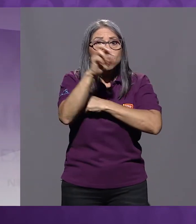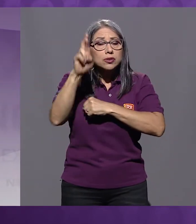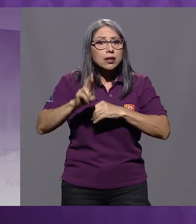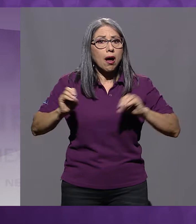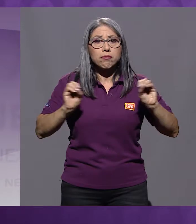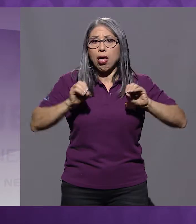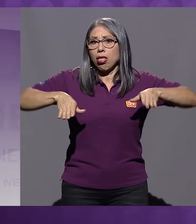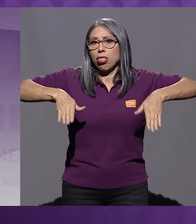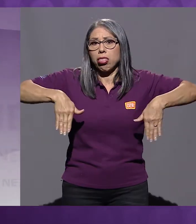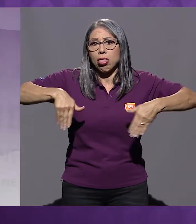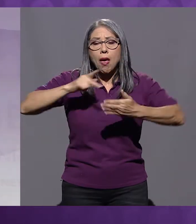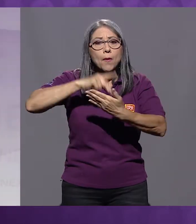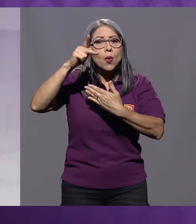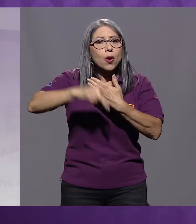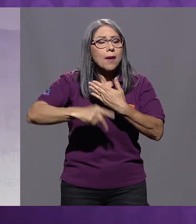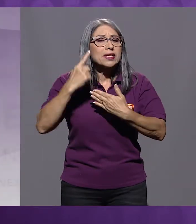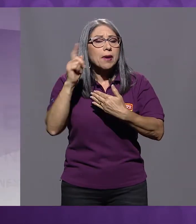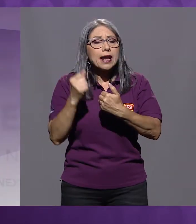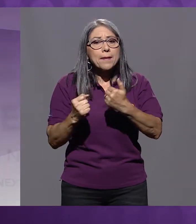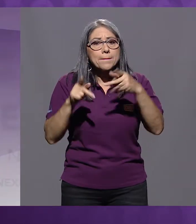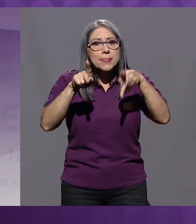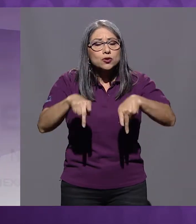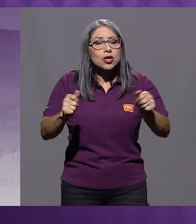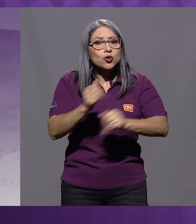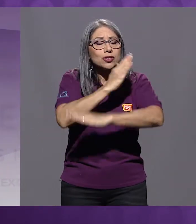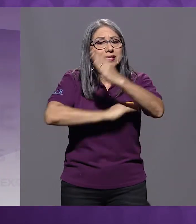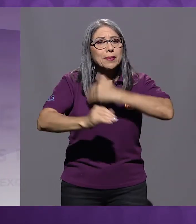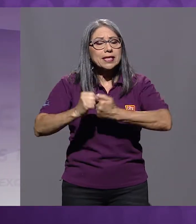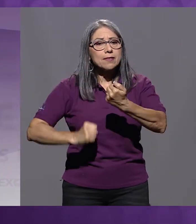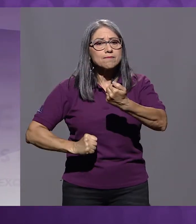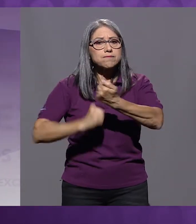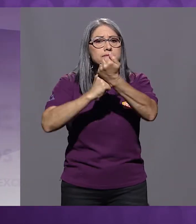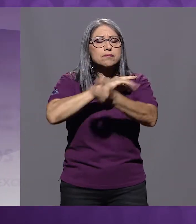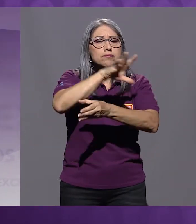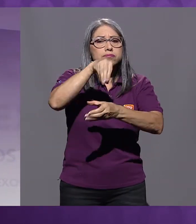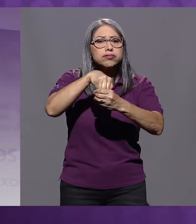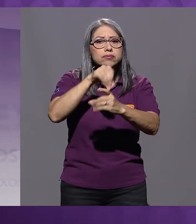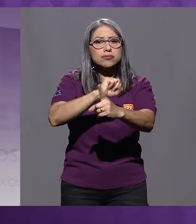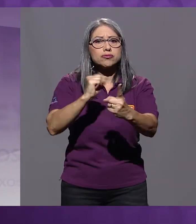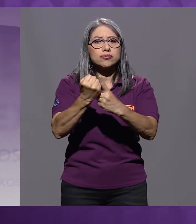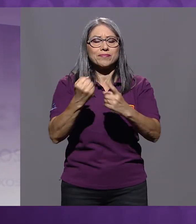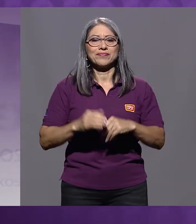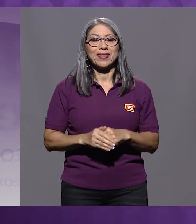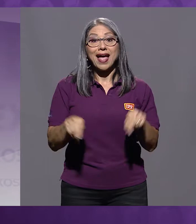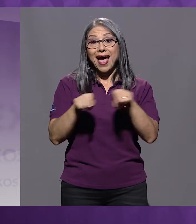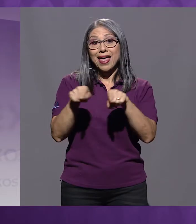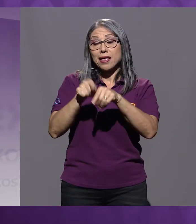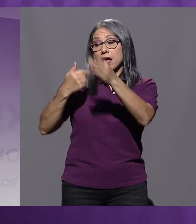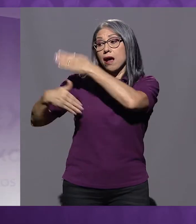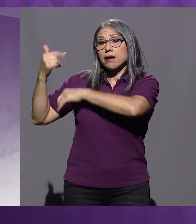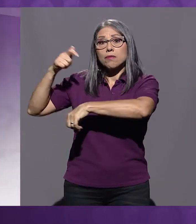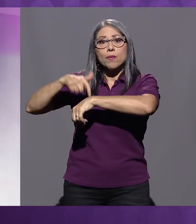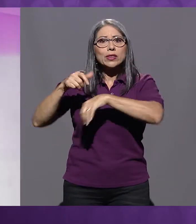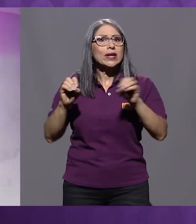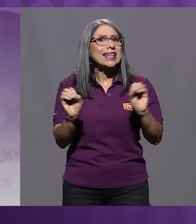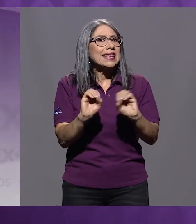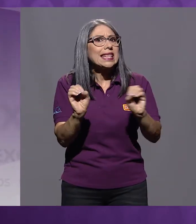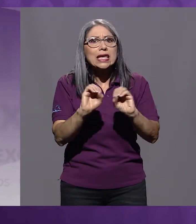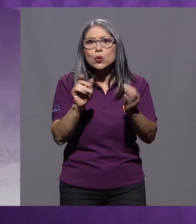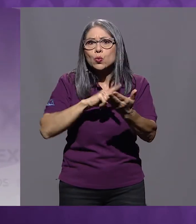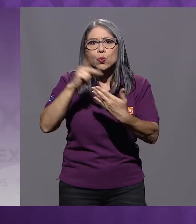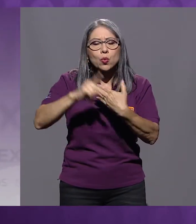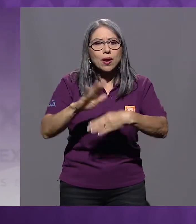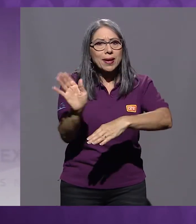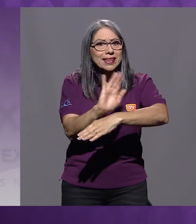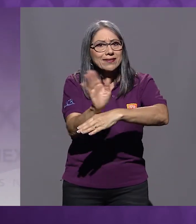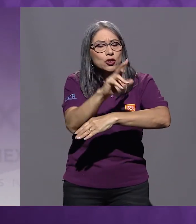espacios dedicados a promover la inclusión de las personas con discapacidad. Además, en ese momento, ningún espacio televisivo en